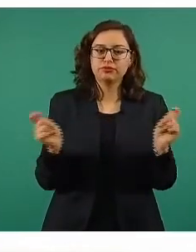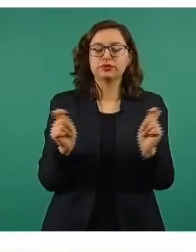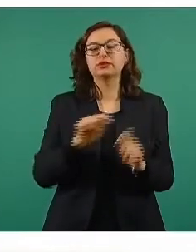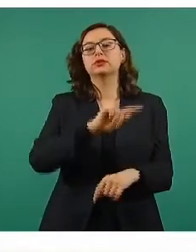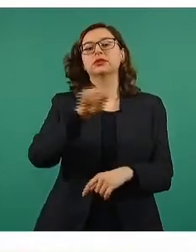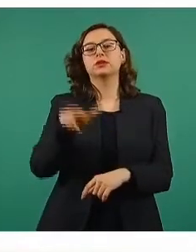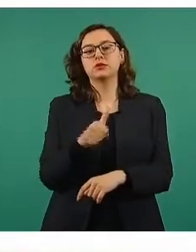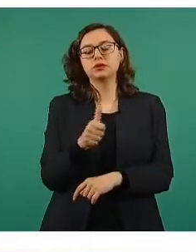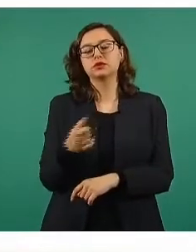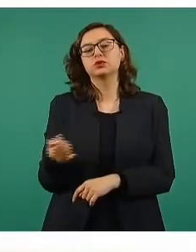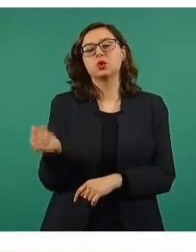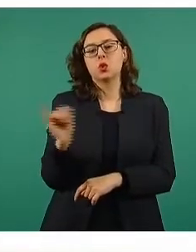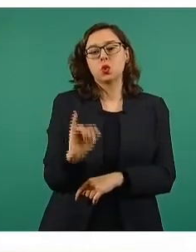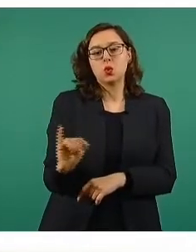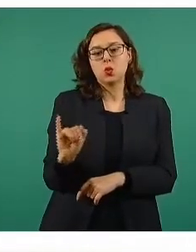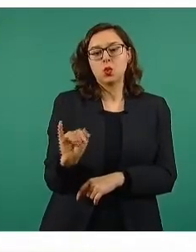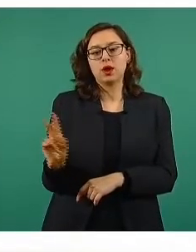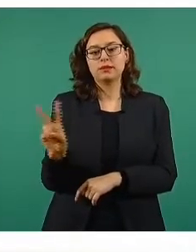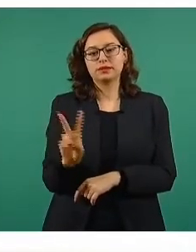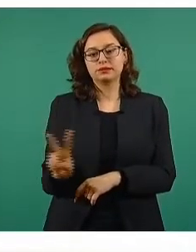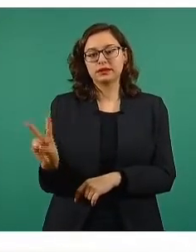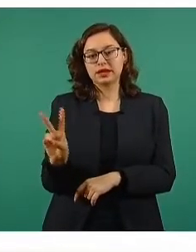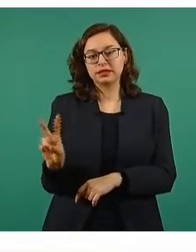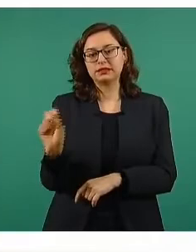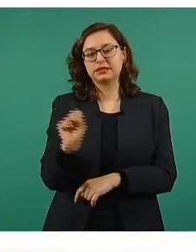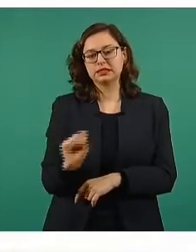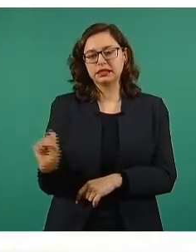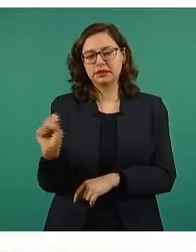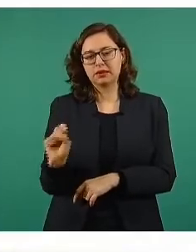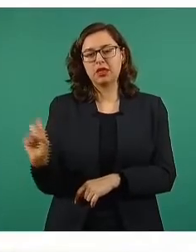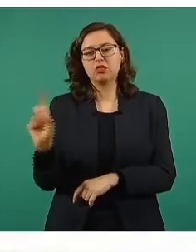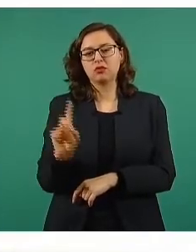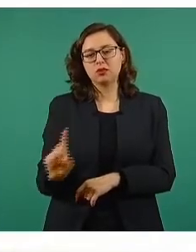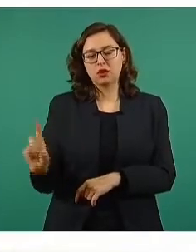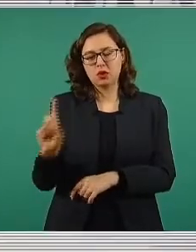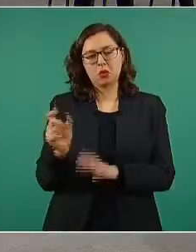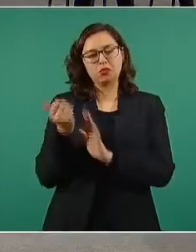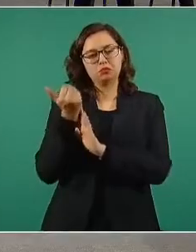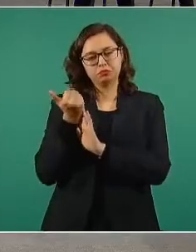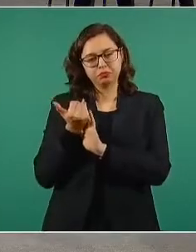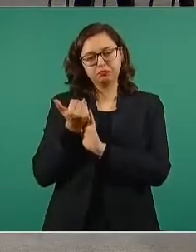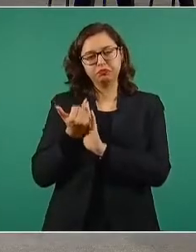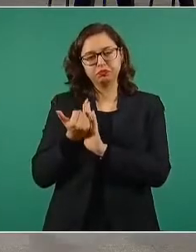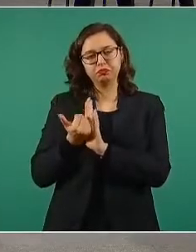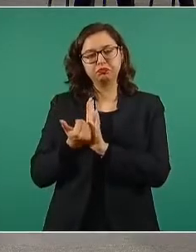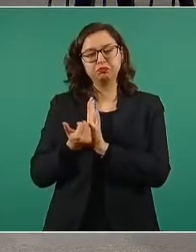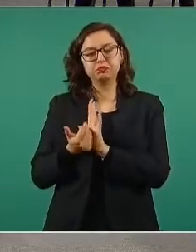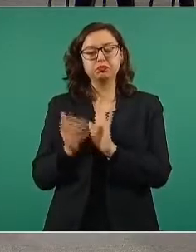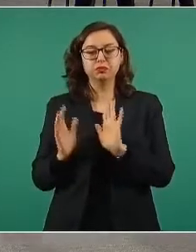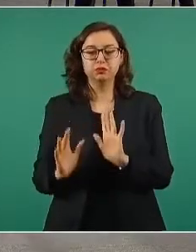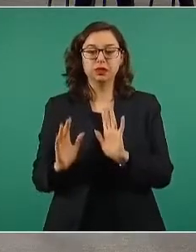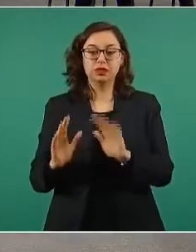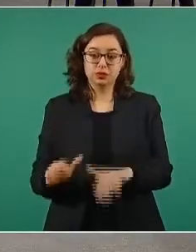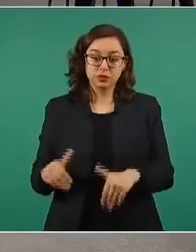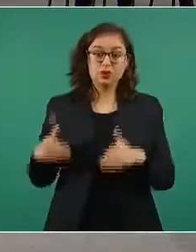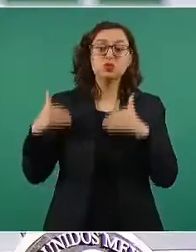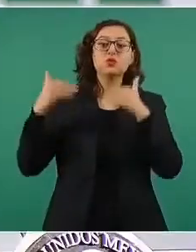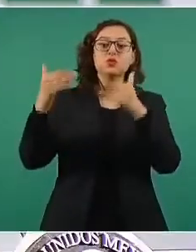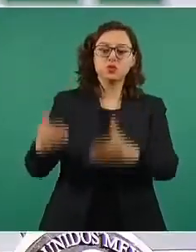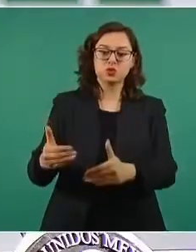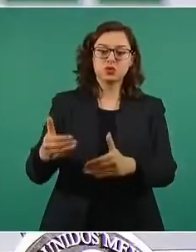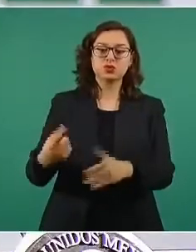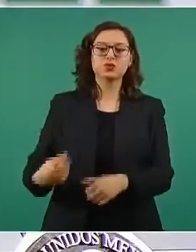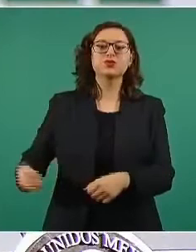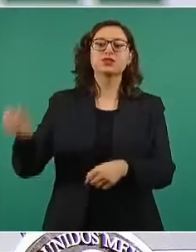los puestos de vacunación que están activos durante esa semana cumplen su meta y empieza a reducirse. Se desplazan al siguiente sitio